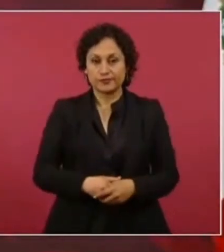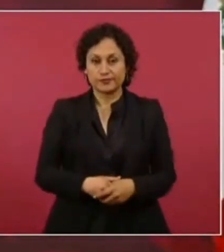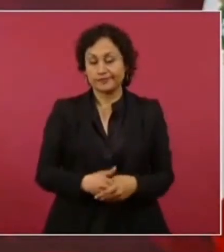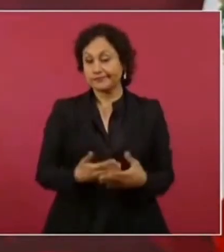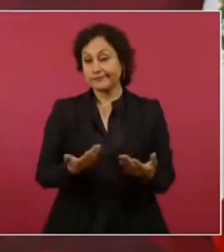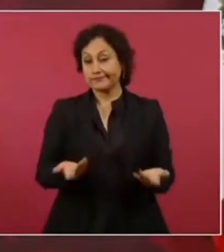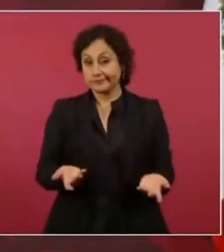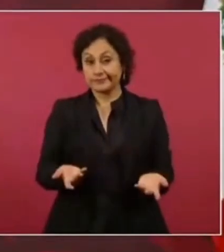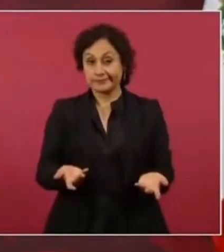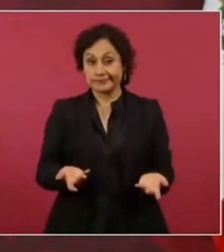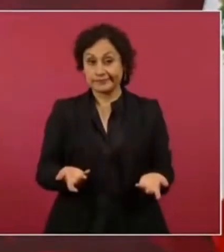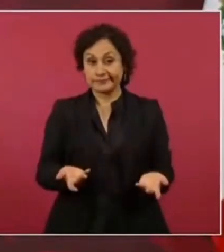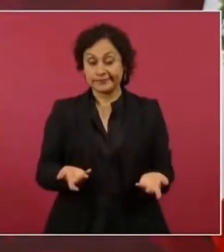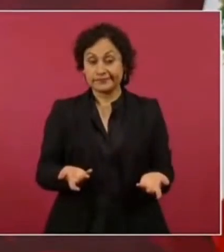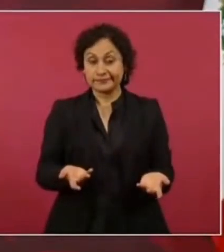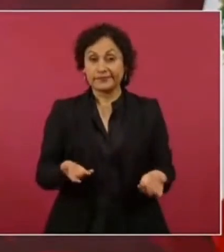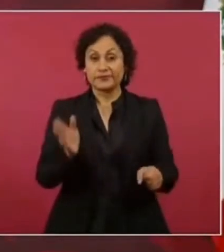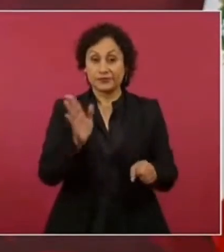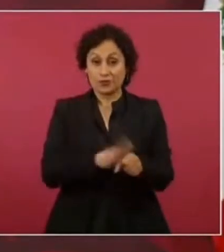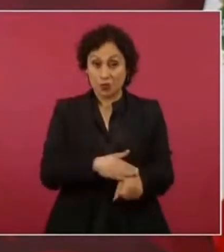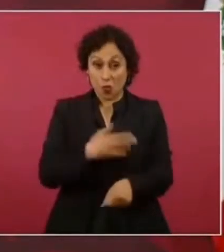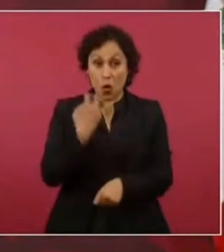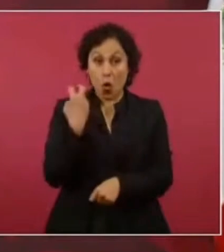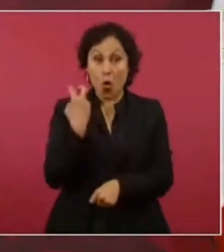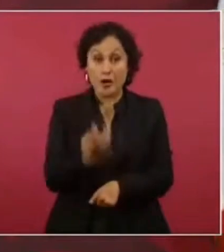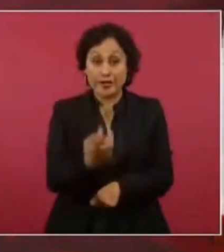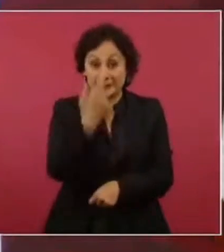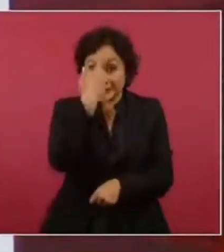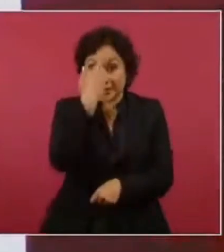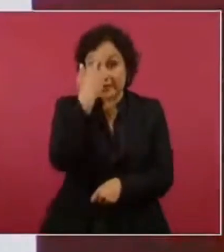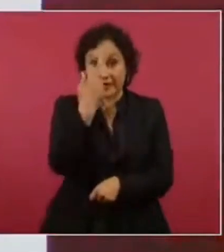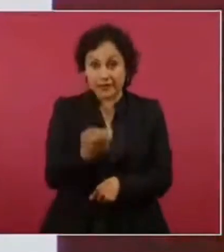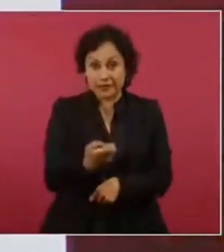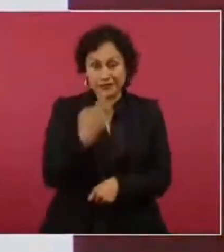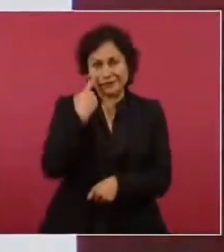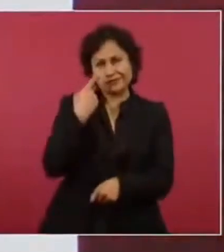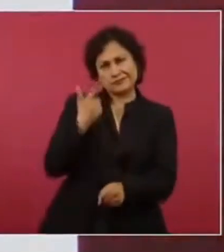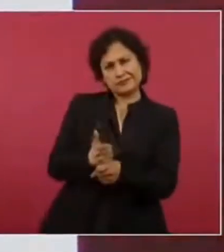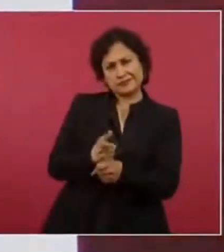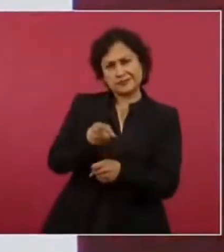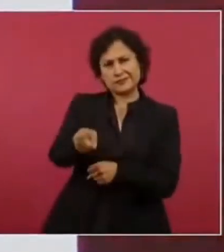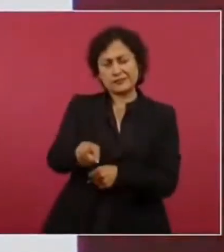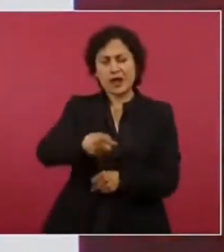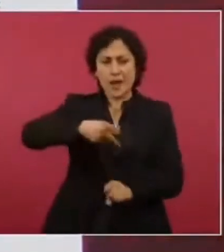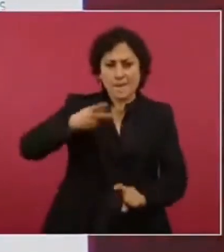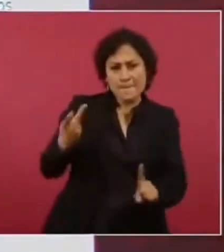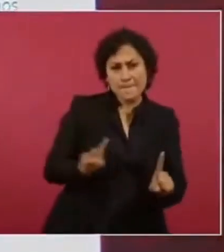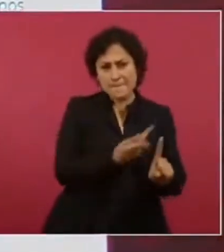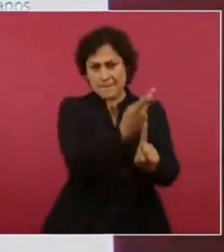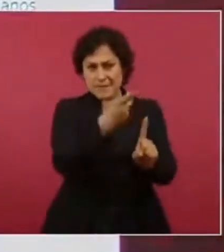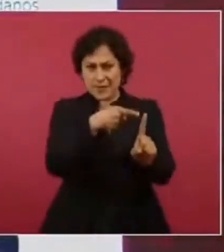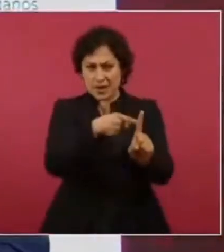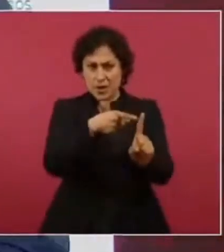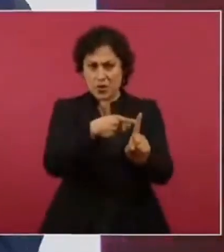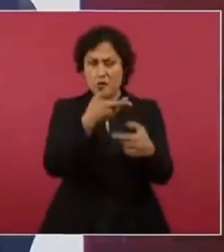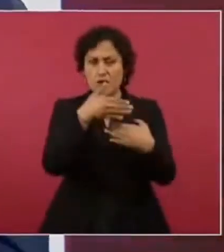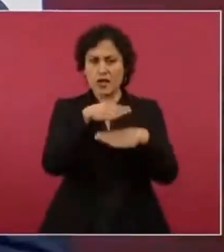entonces Ahora resulta no que le están preguntando sobre su